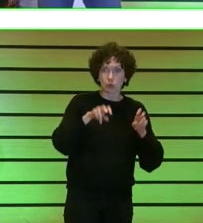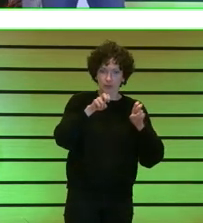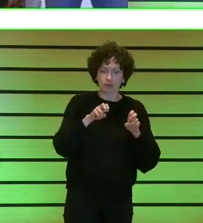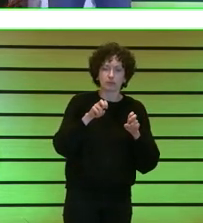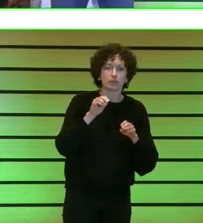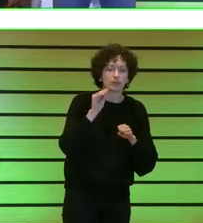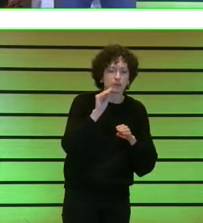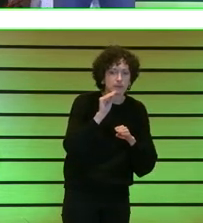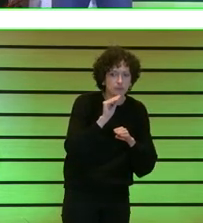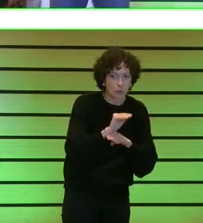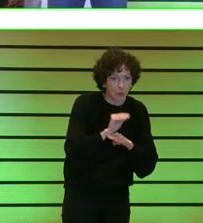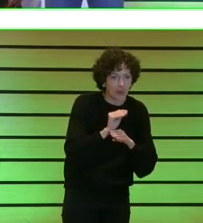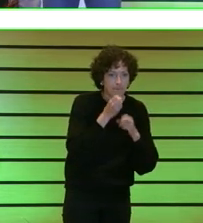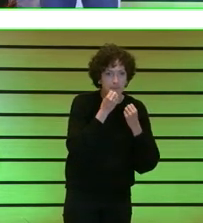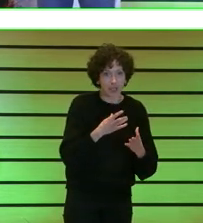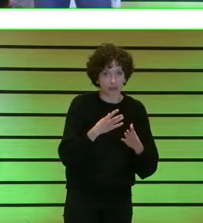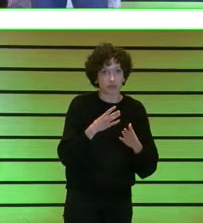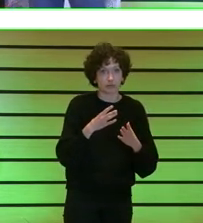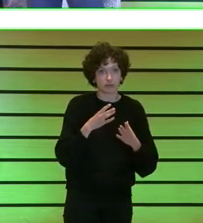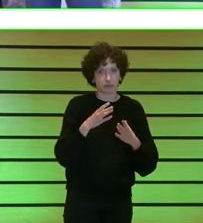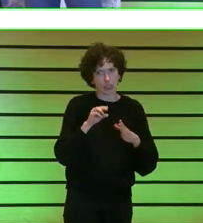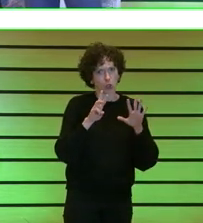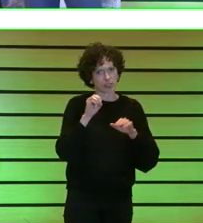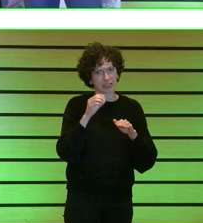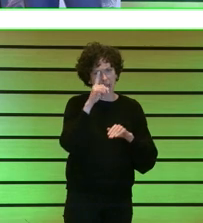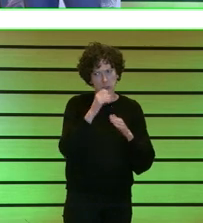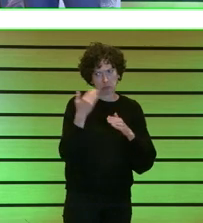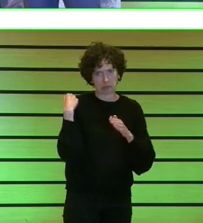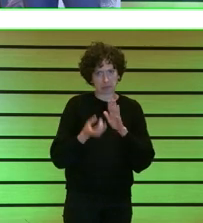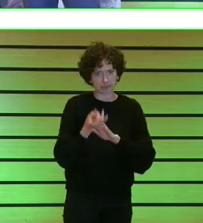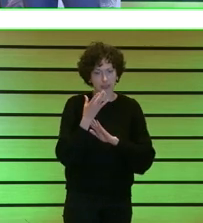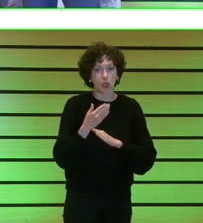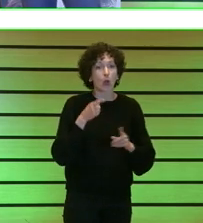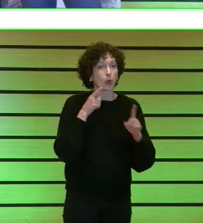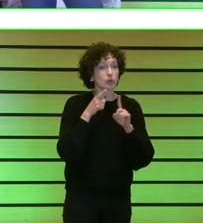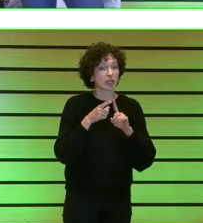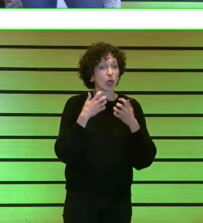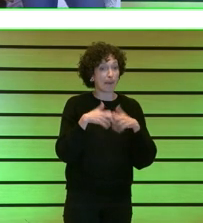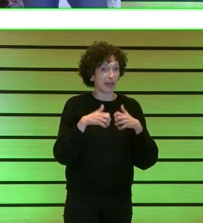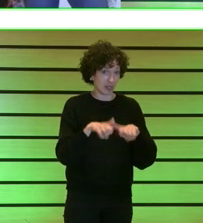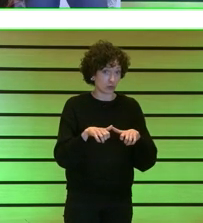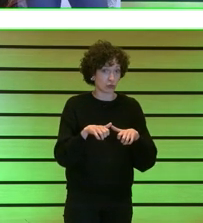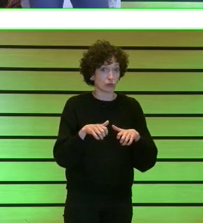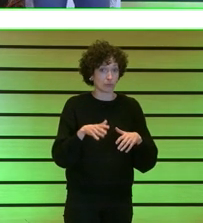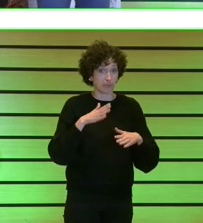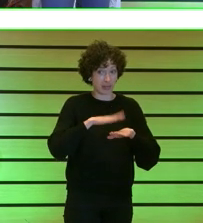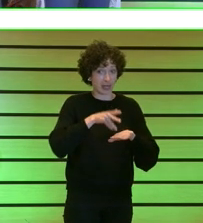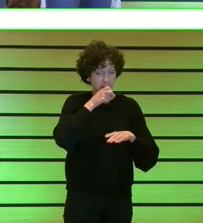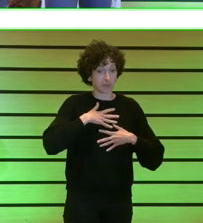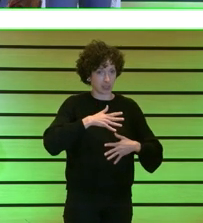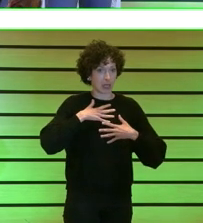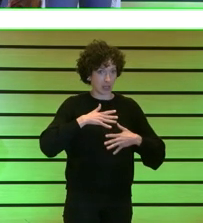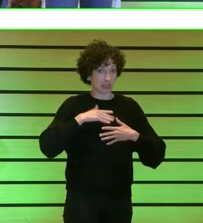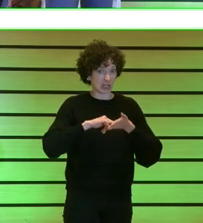ocurrido hace 80 años escasos de ventilación mecánica con unos respiradores y una tecnología que nada tiene que ver con lo que tenemos ahora en